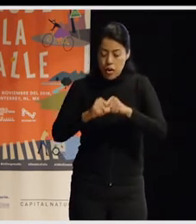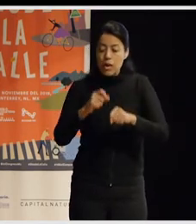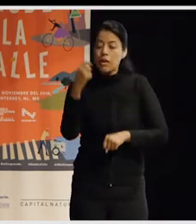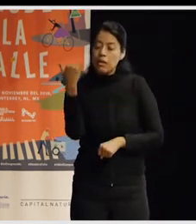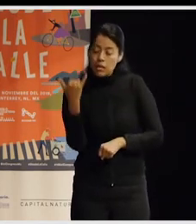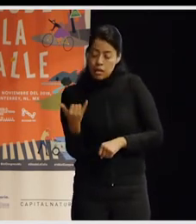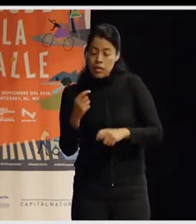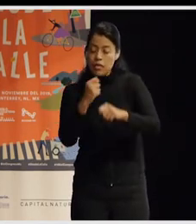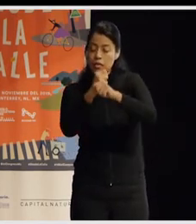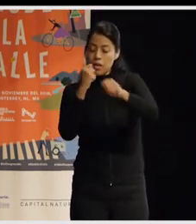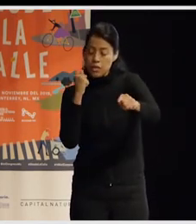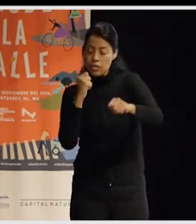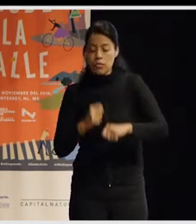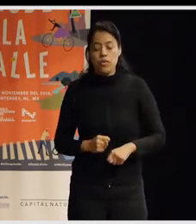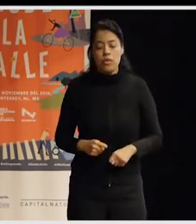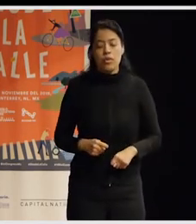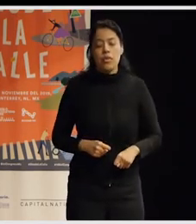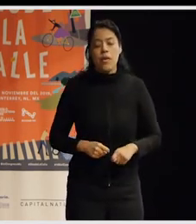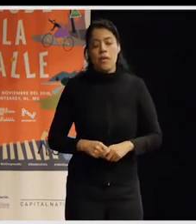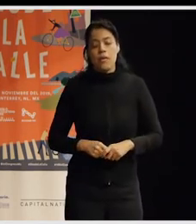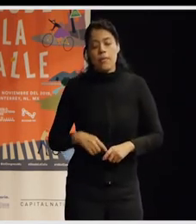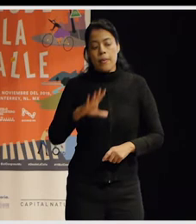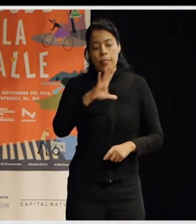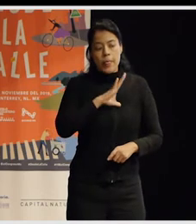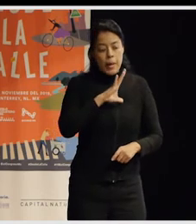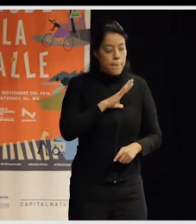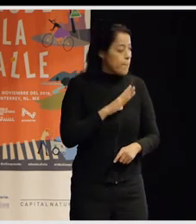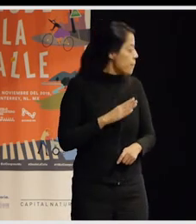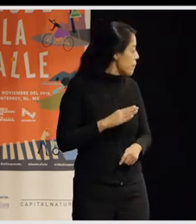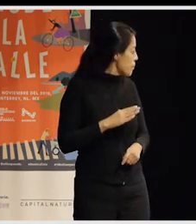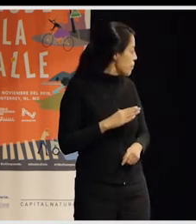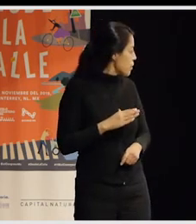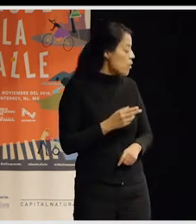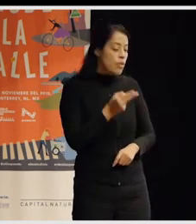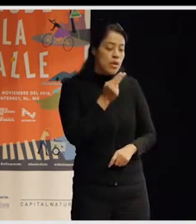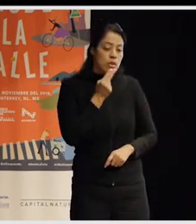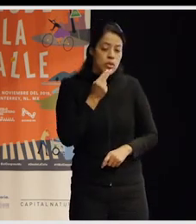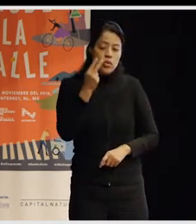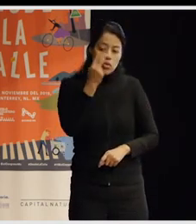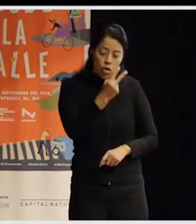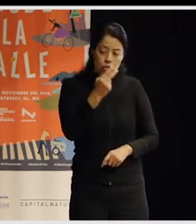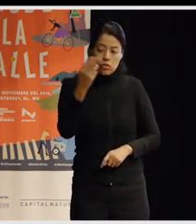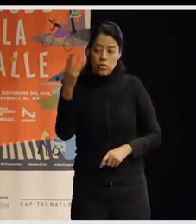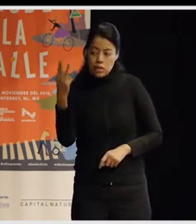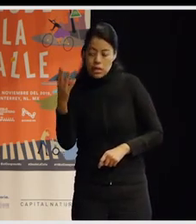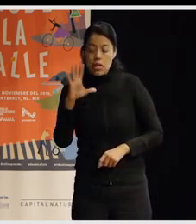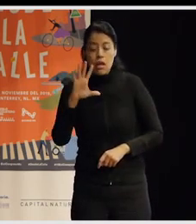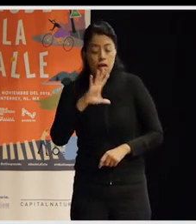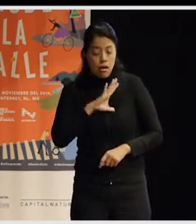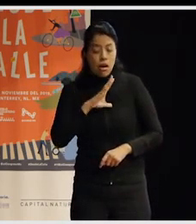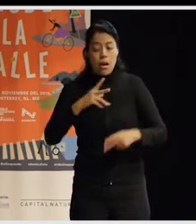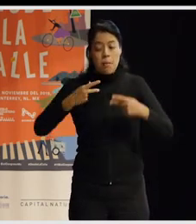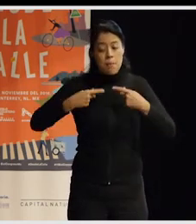transporte público la mayoría son y hay una una habitabilidad entre dos y tres es decir hay personas